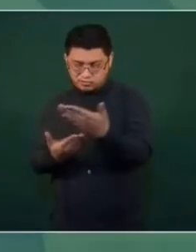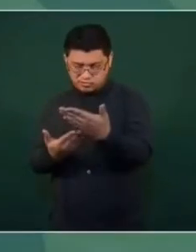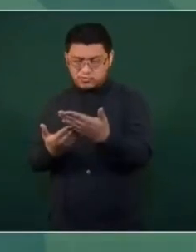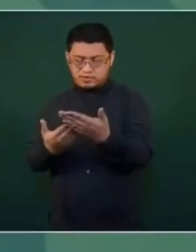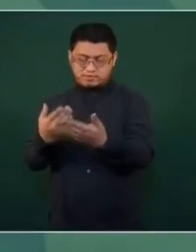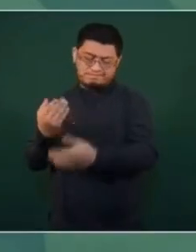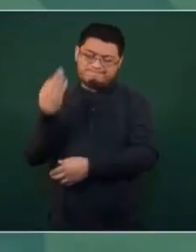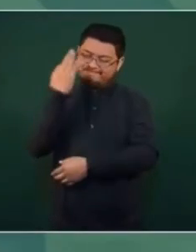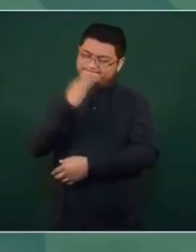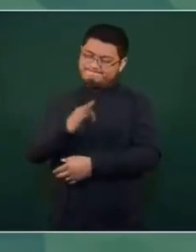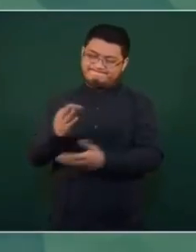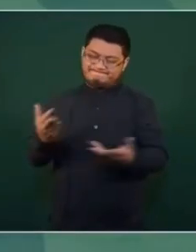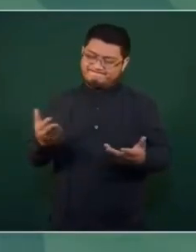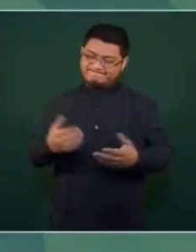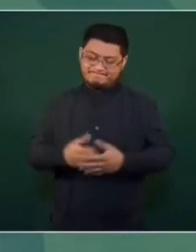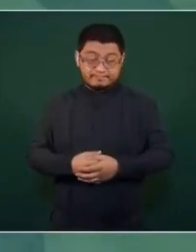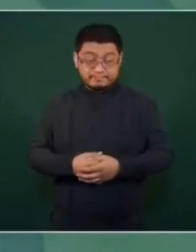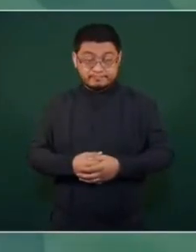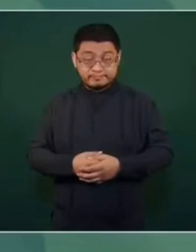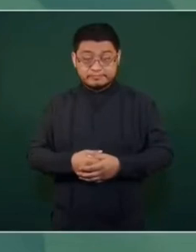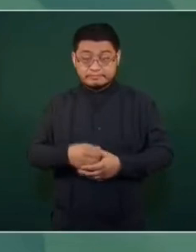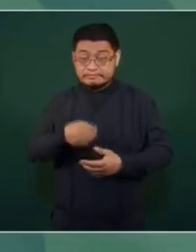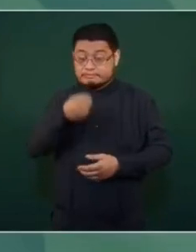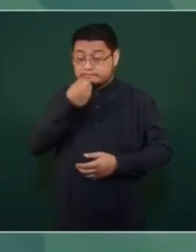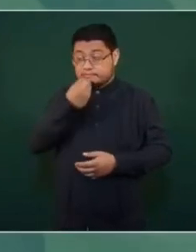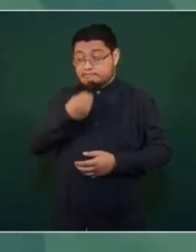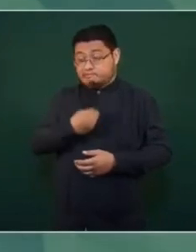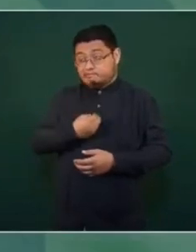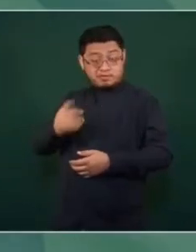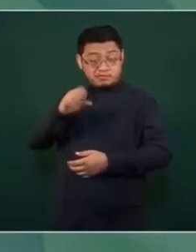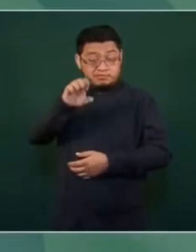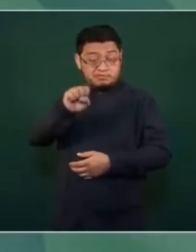¿Qué presidente de la Suprema Corte?